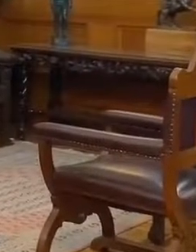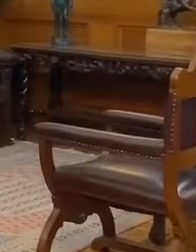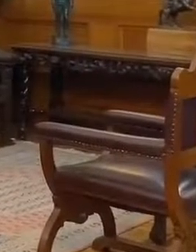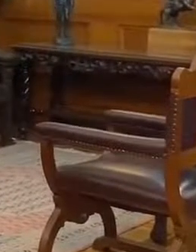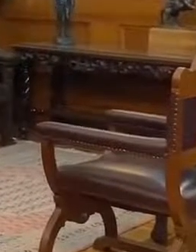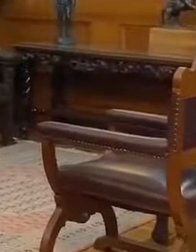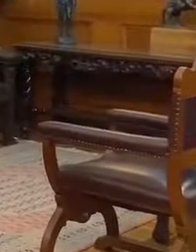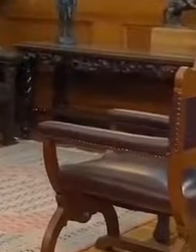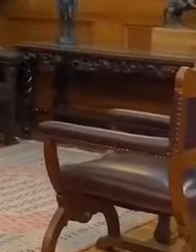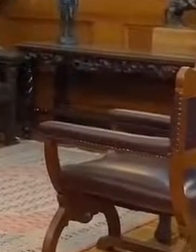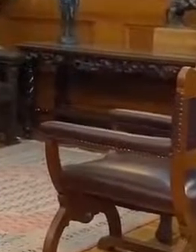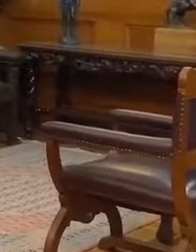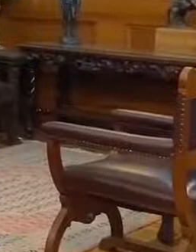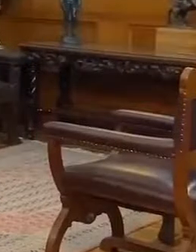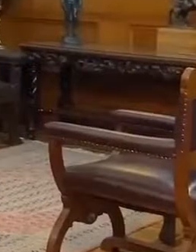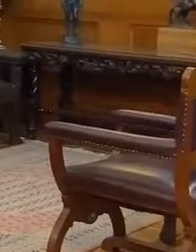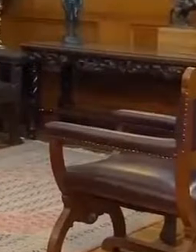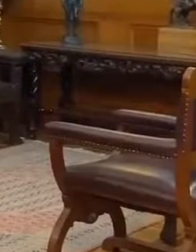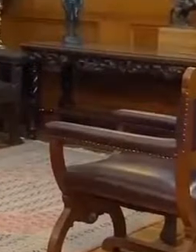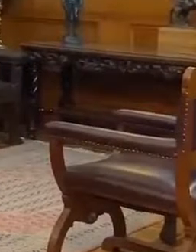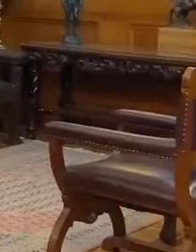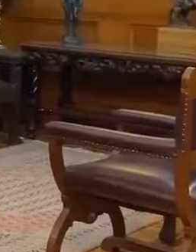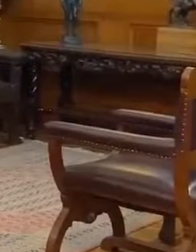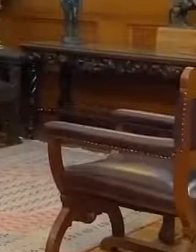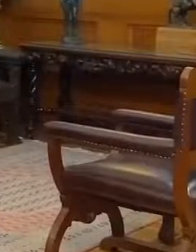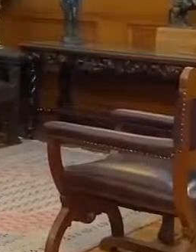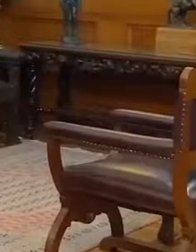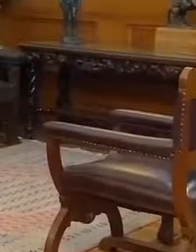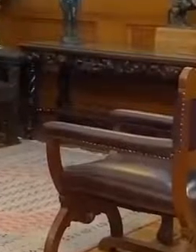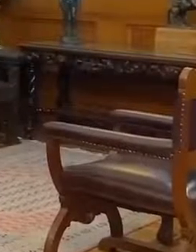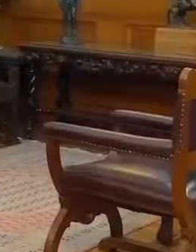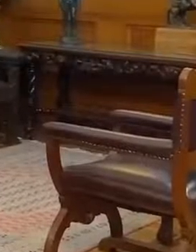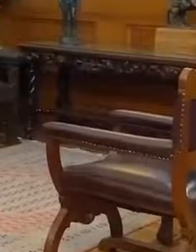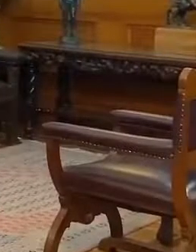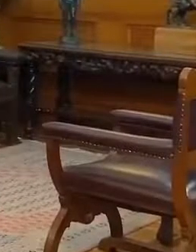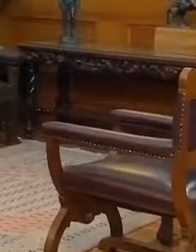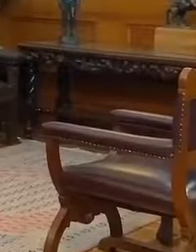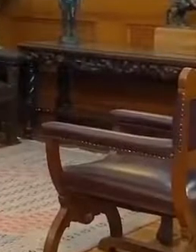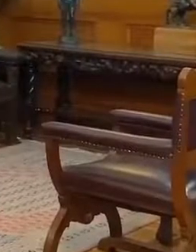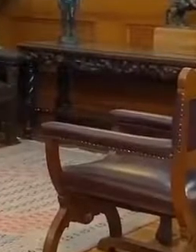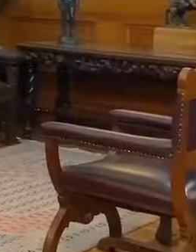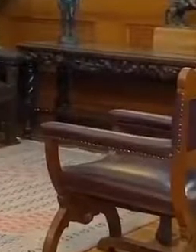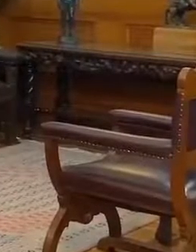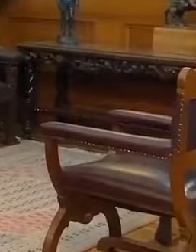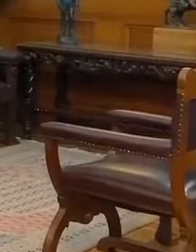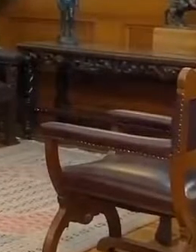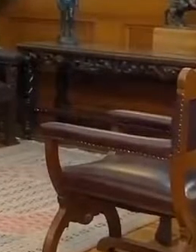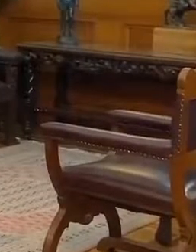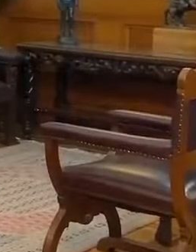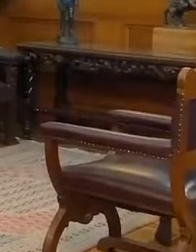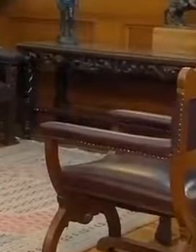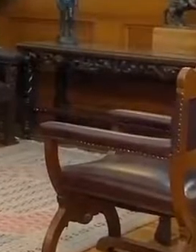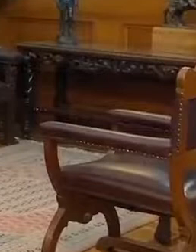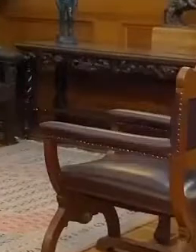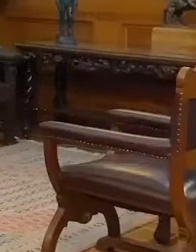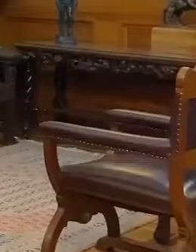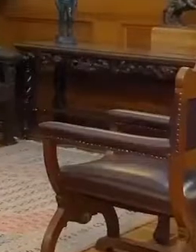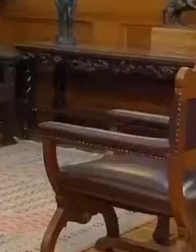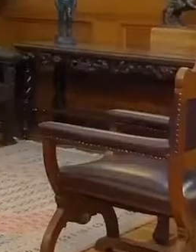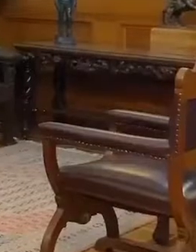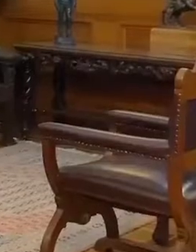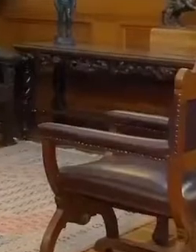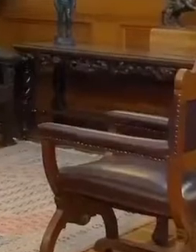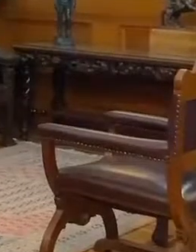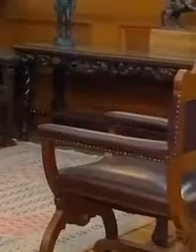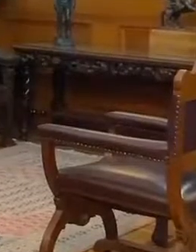economía. Va creciendo, se va recuperando nuestra economía y tengo yo